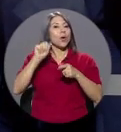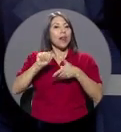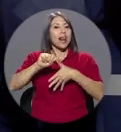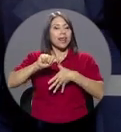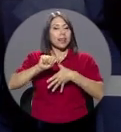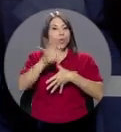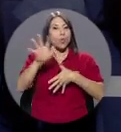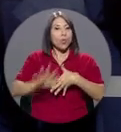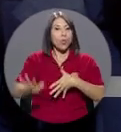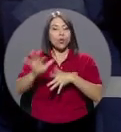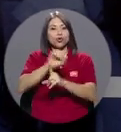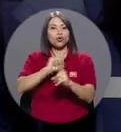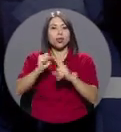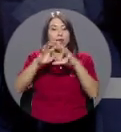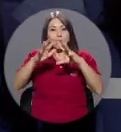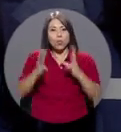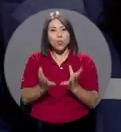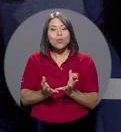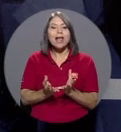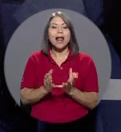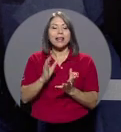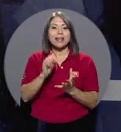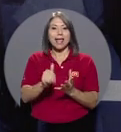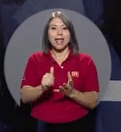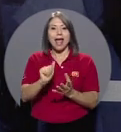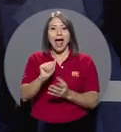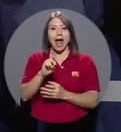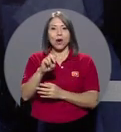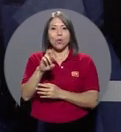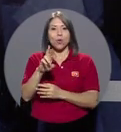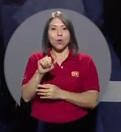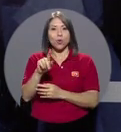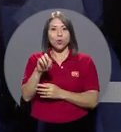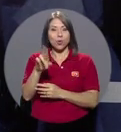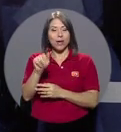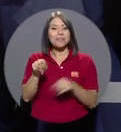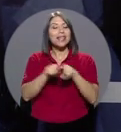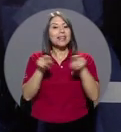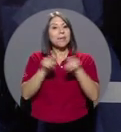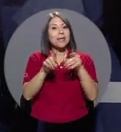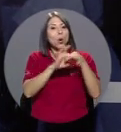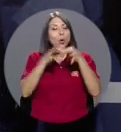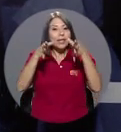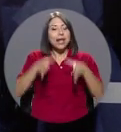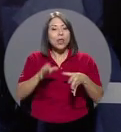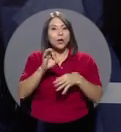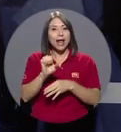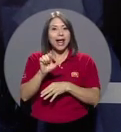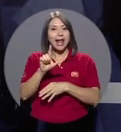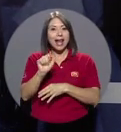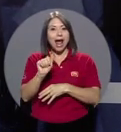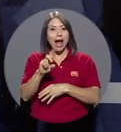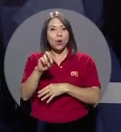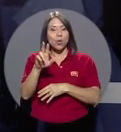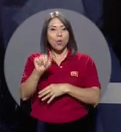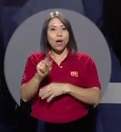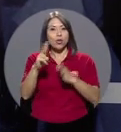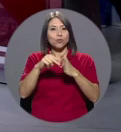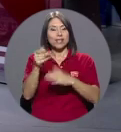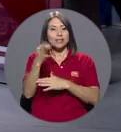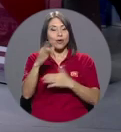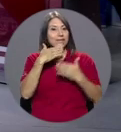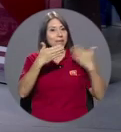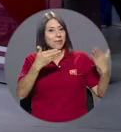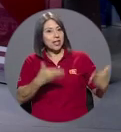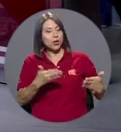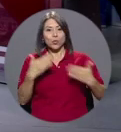del Caribe de la Sociedad Mundial de Acuicultura y también coordinador general del LACUA 19. Bienvenido a Una Mirada. Muchas